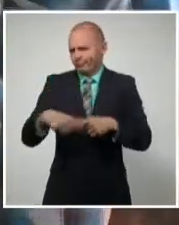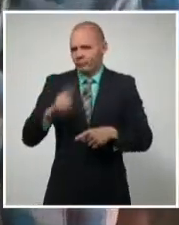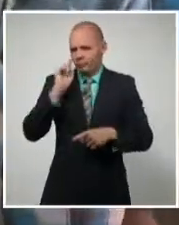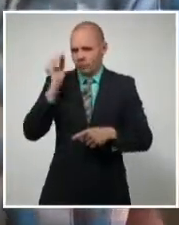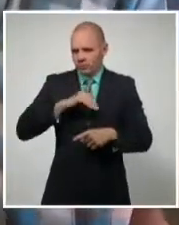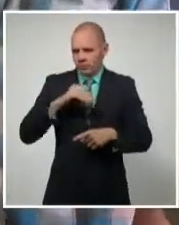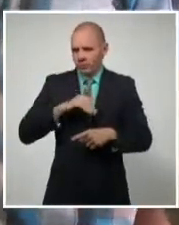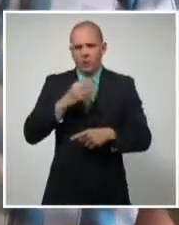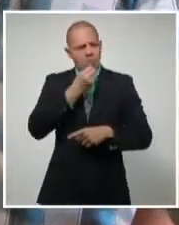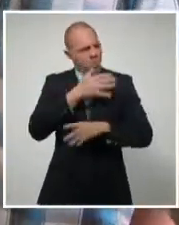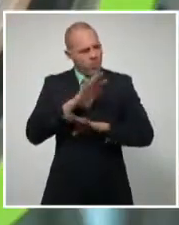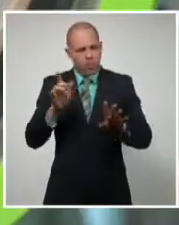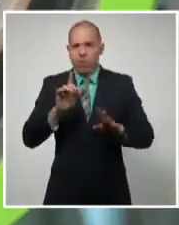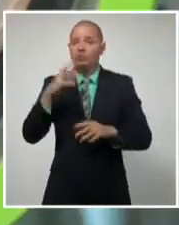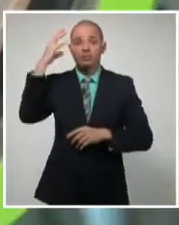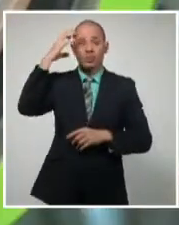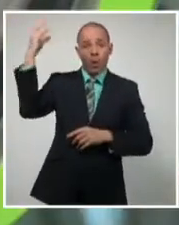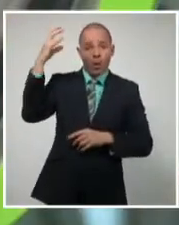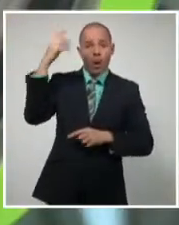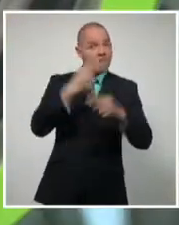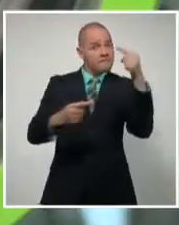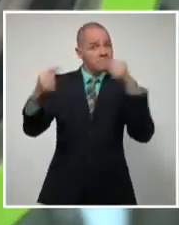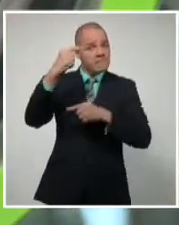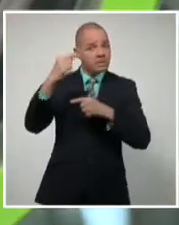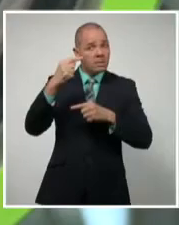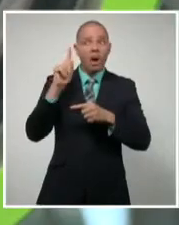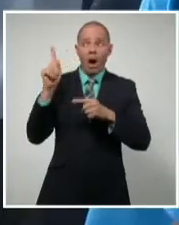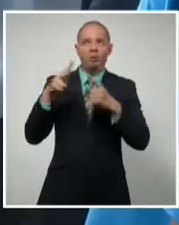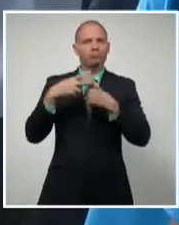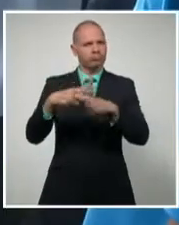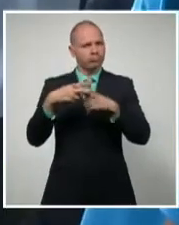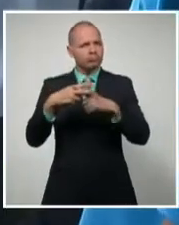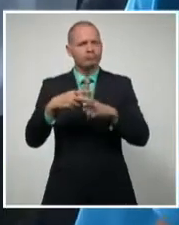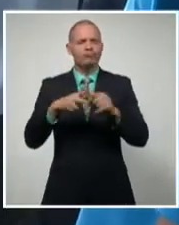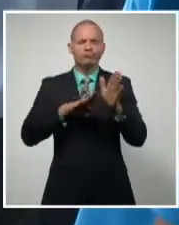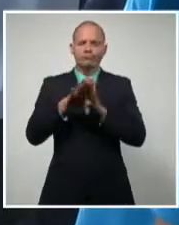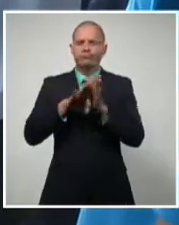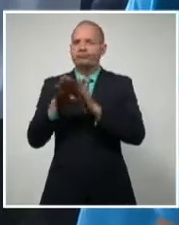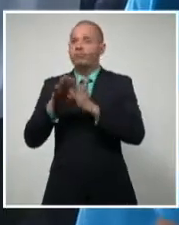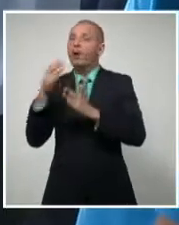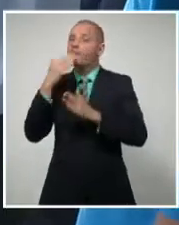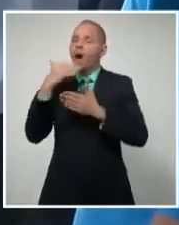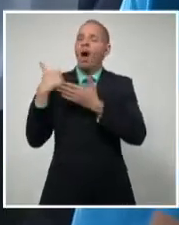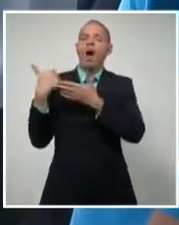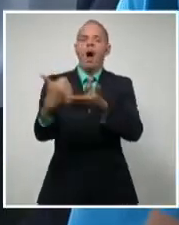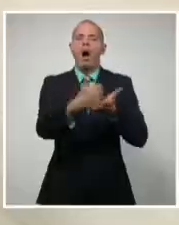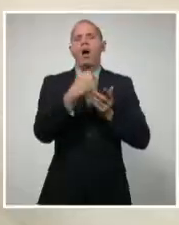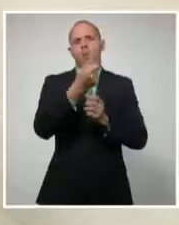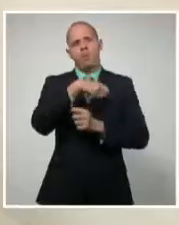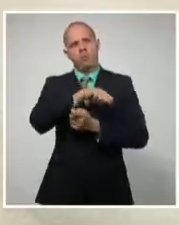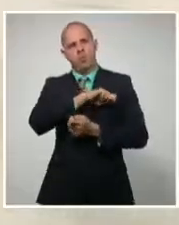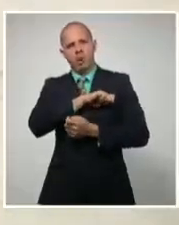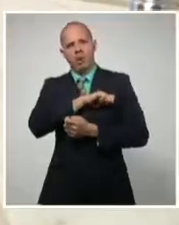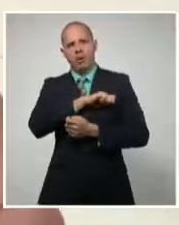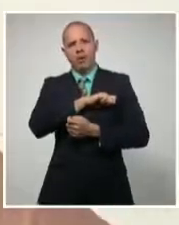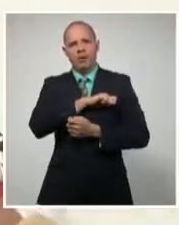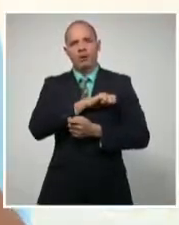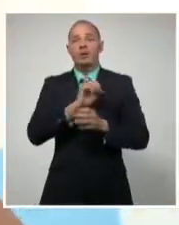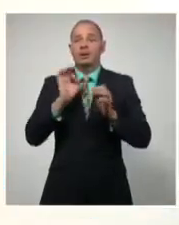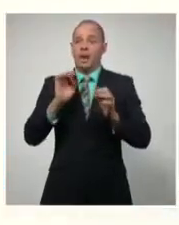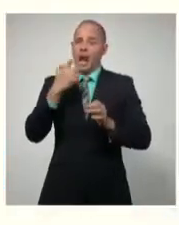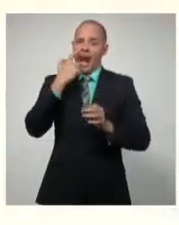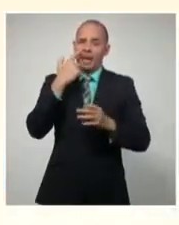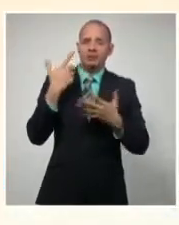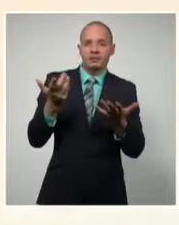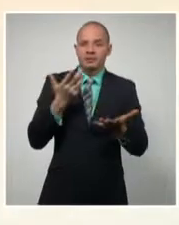prioridades establecidas por el país para asegurar servicios vitales a la población y a la economía, y a la vez